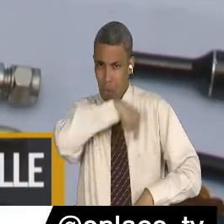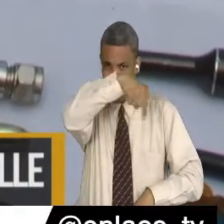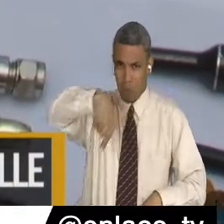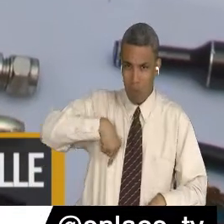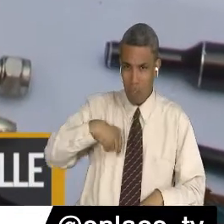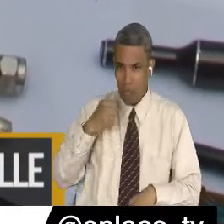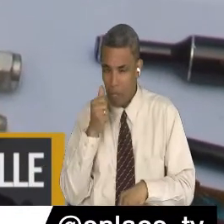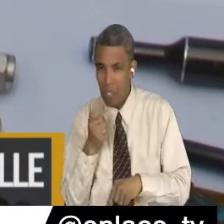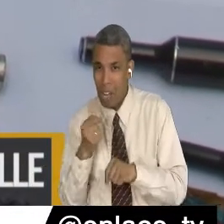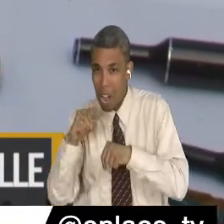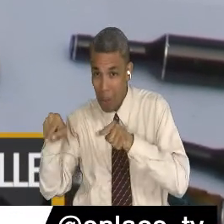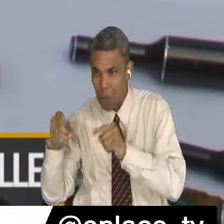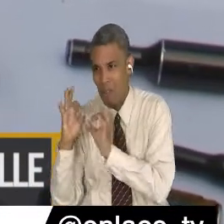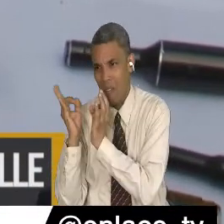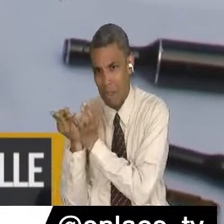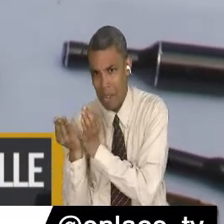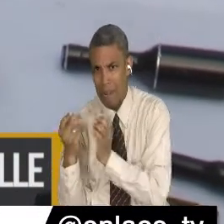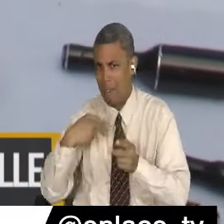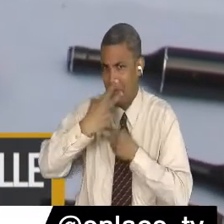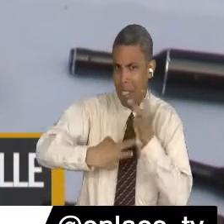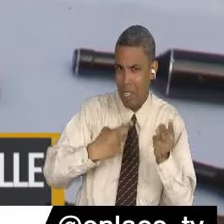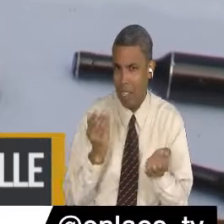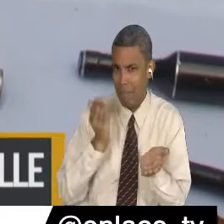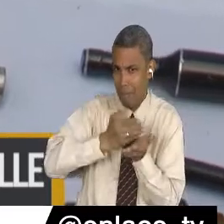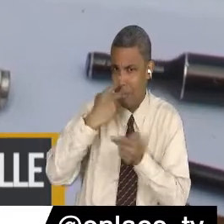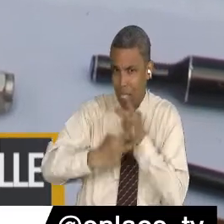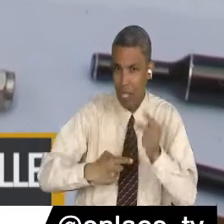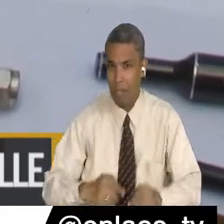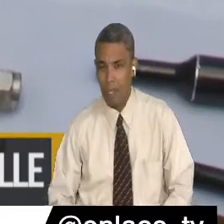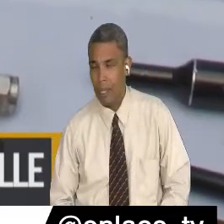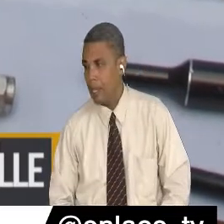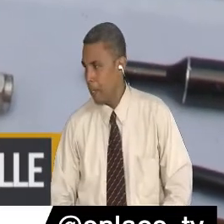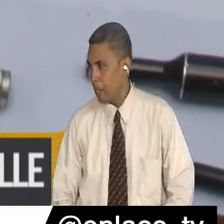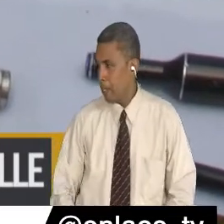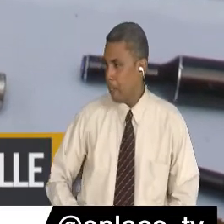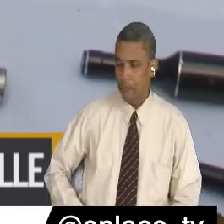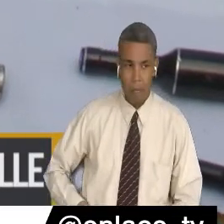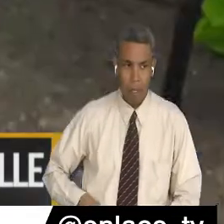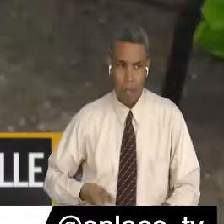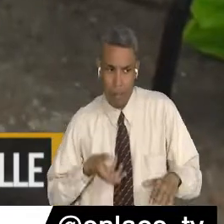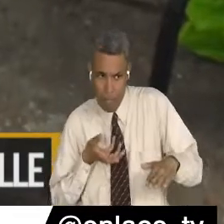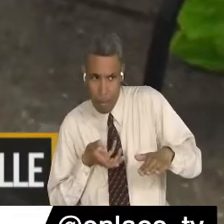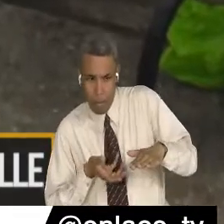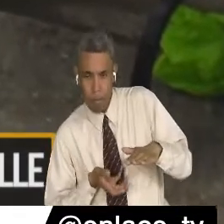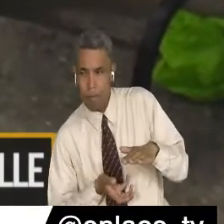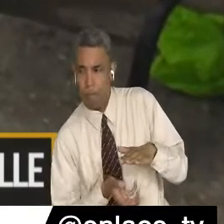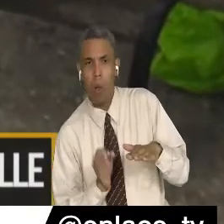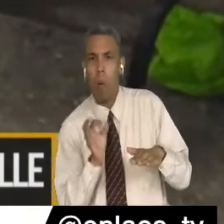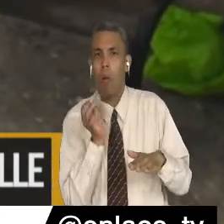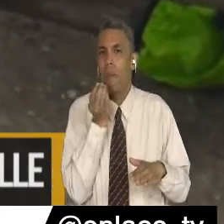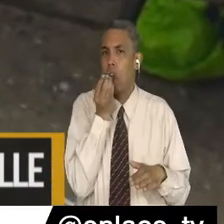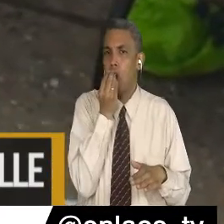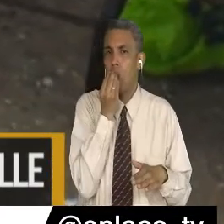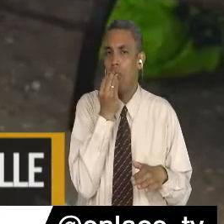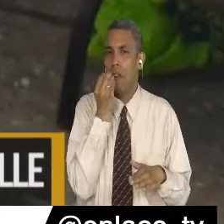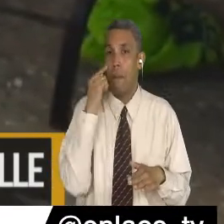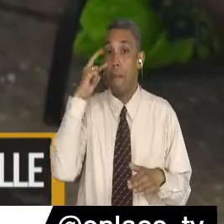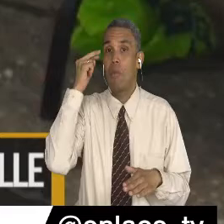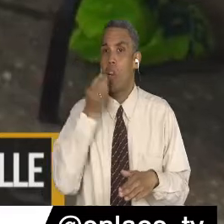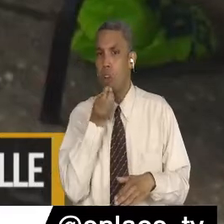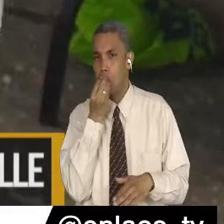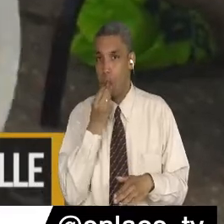personas intentando meter sustancias, logran camuflar muy fácilmente algunos elementos dentro de las comidas. Ahora les voy a mostrar